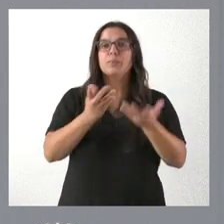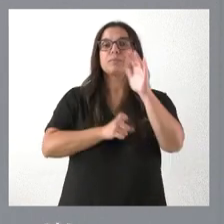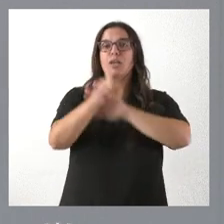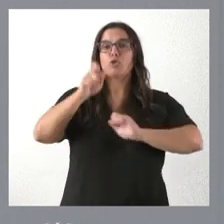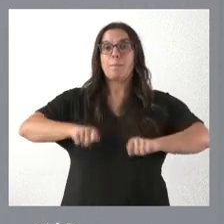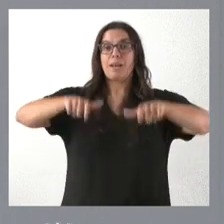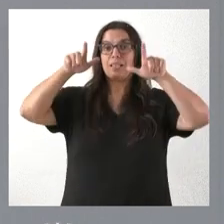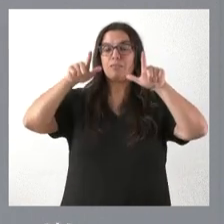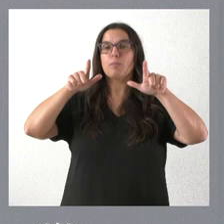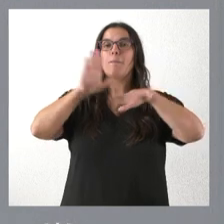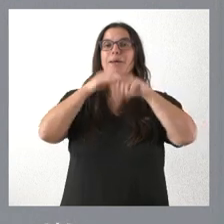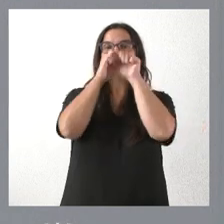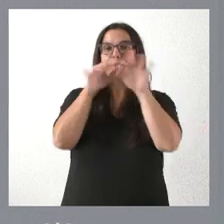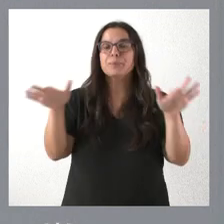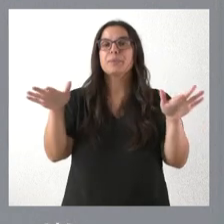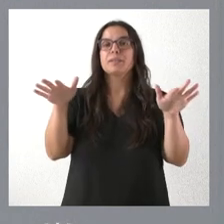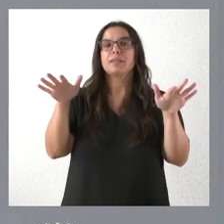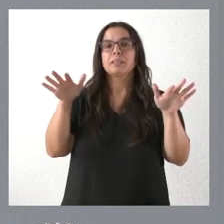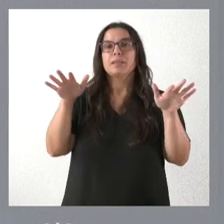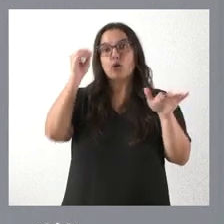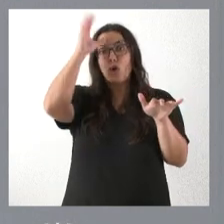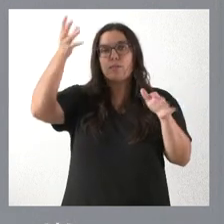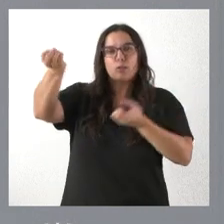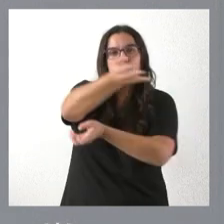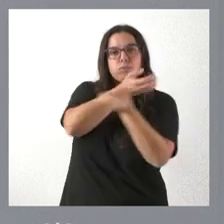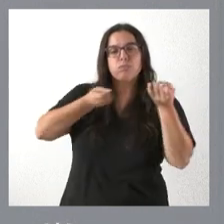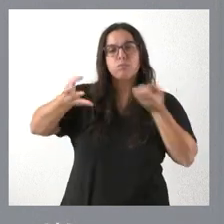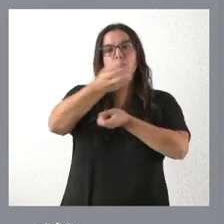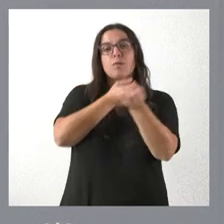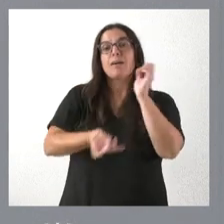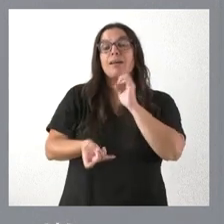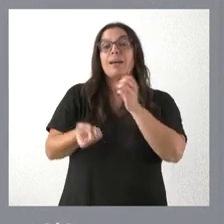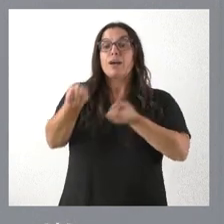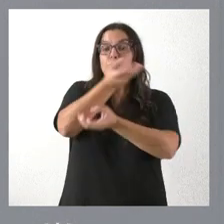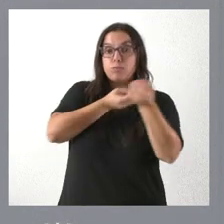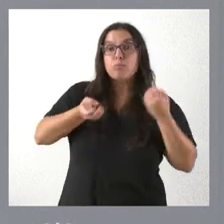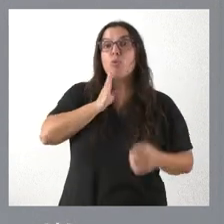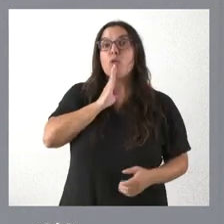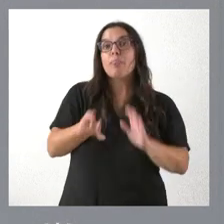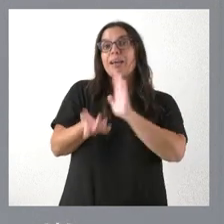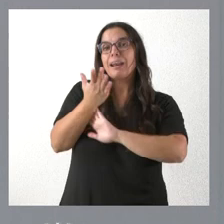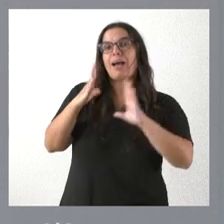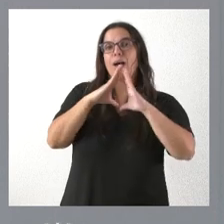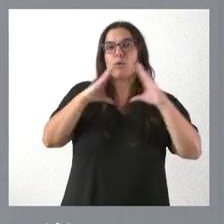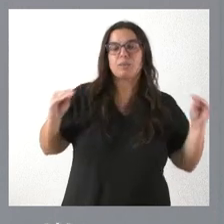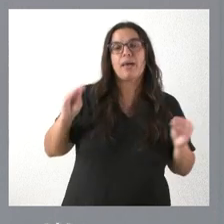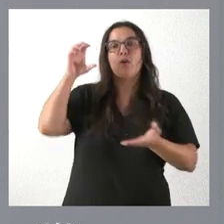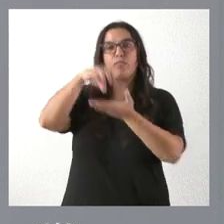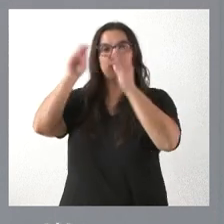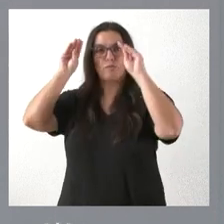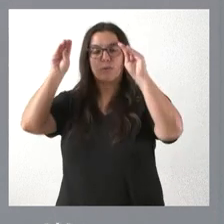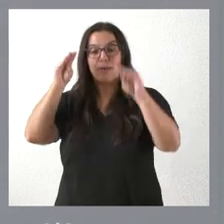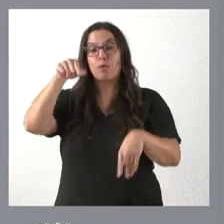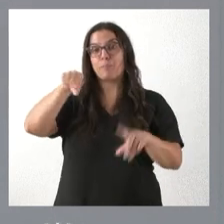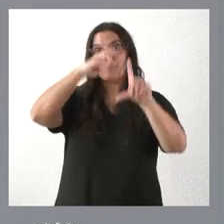que va a permitir la difusión y la transferencia del conocimiento generado en los centros de investigación y las universidades públicas este portal